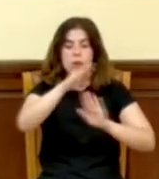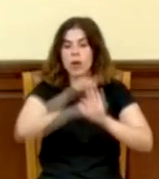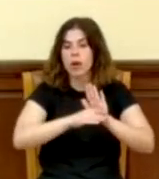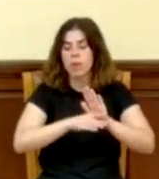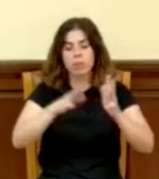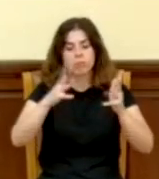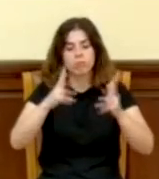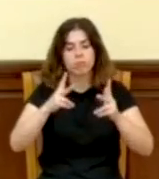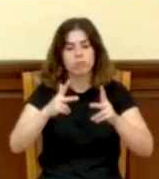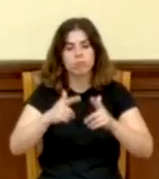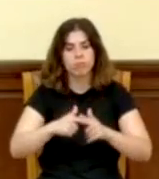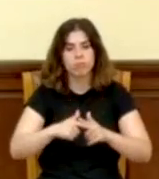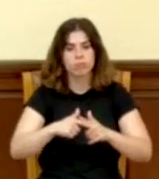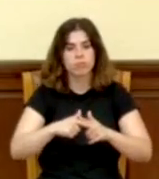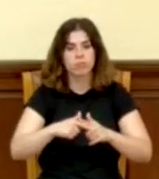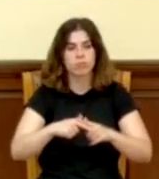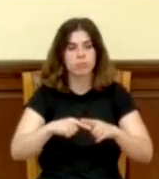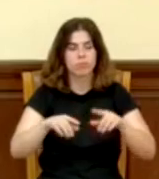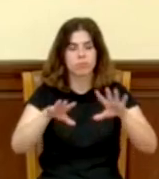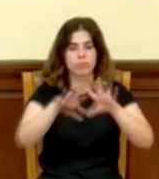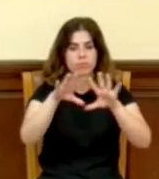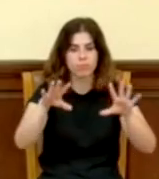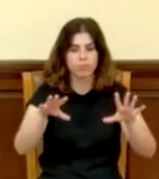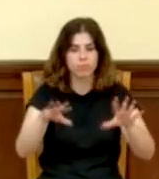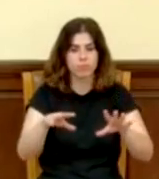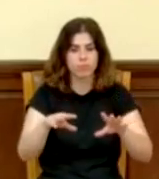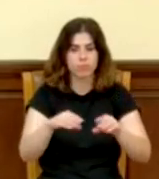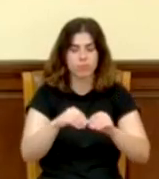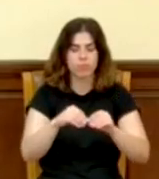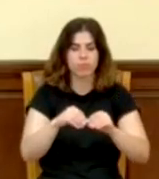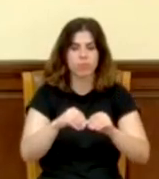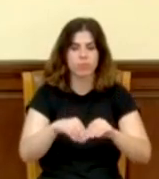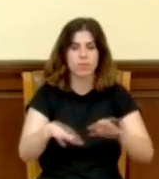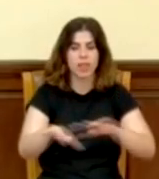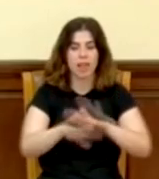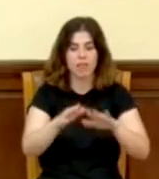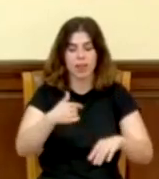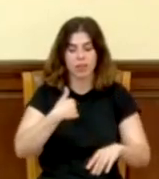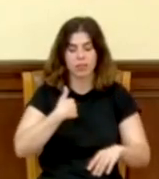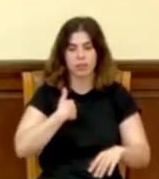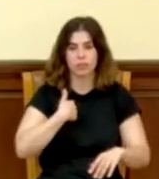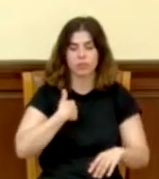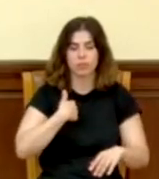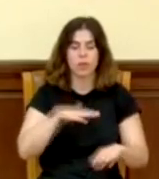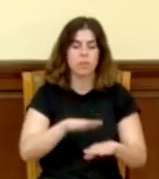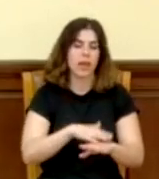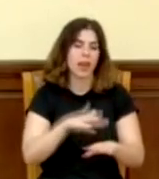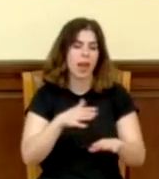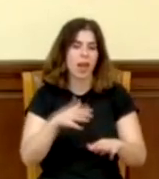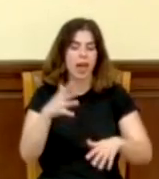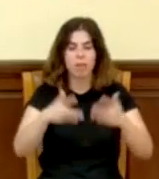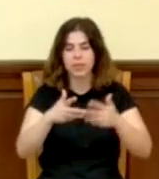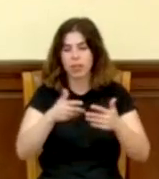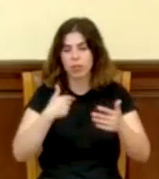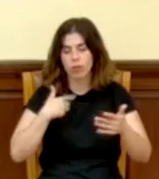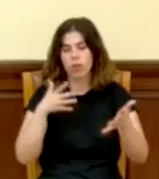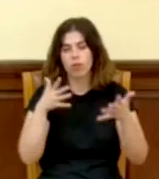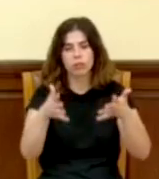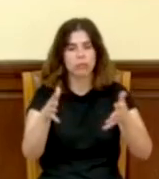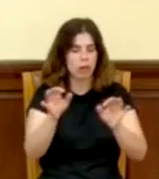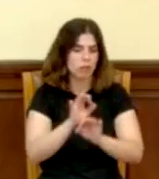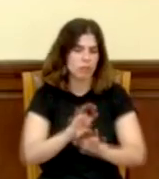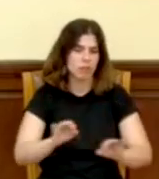de un conjunto de complejidades enormes, donde al final no seré yo el que aconseje a esta Administración que en un